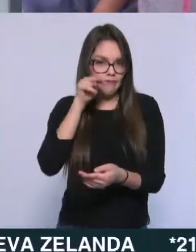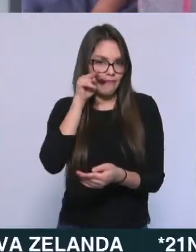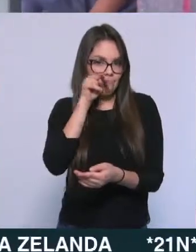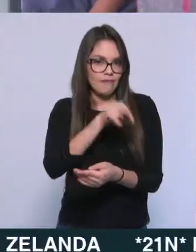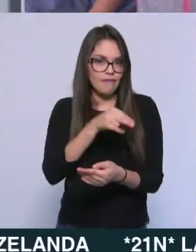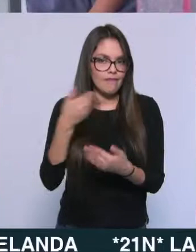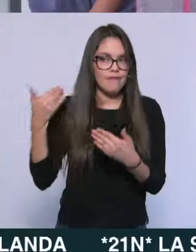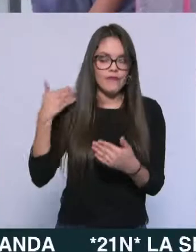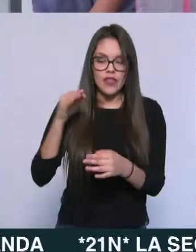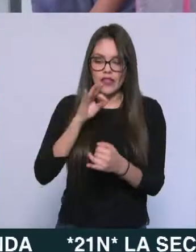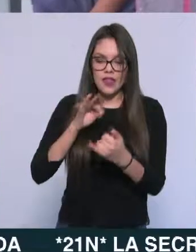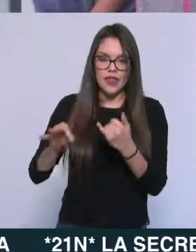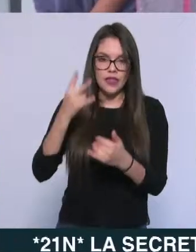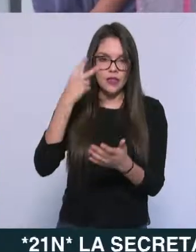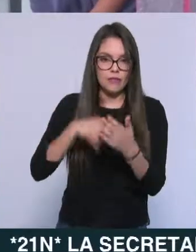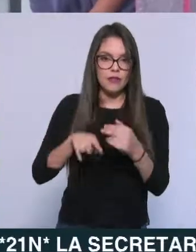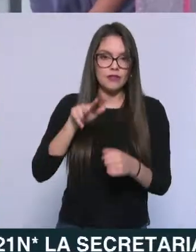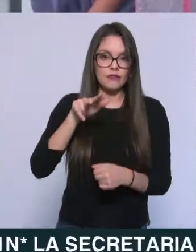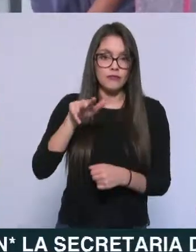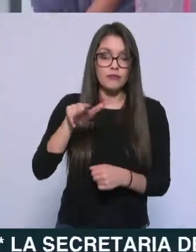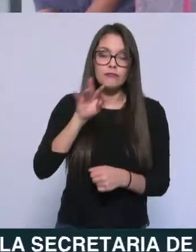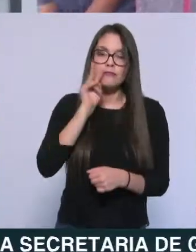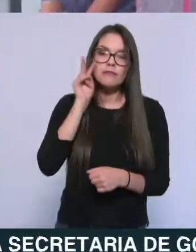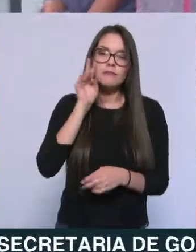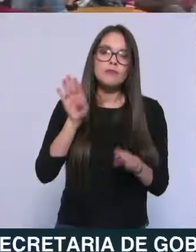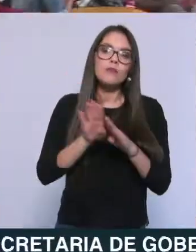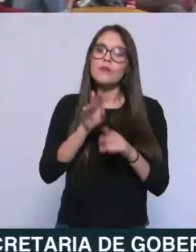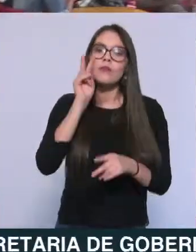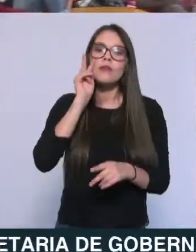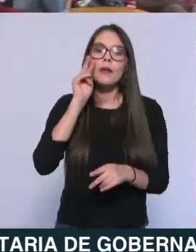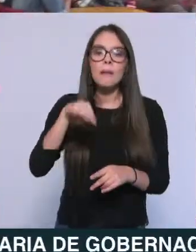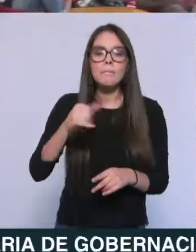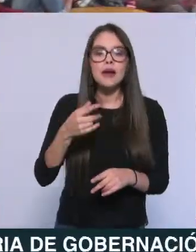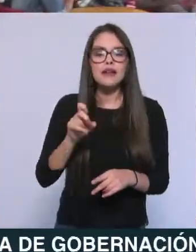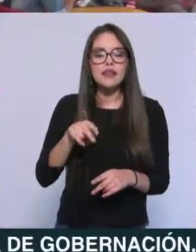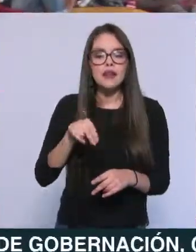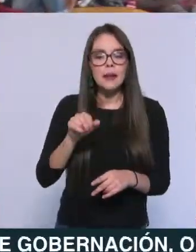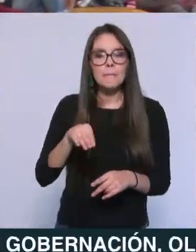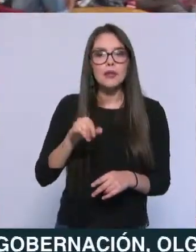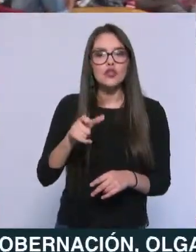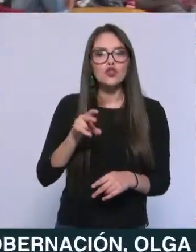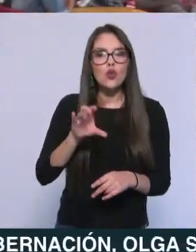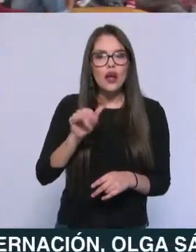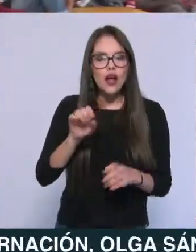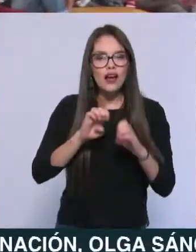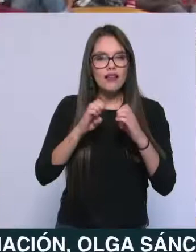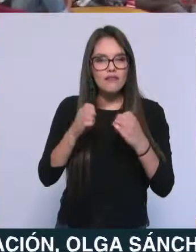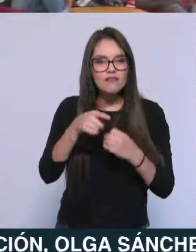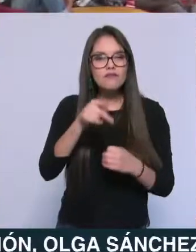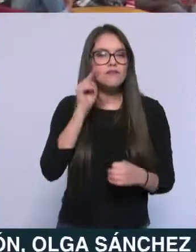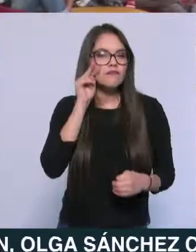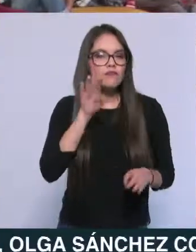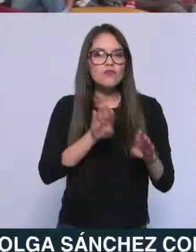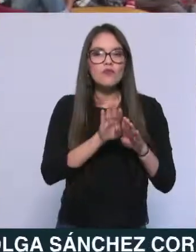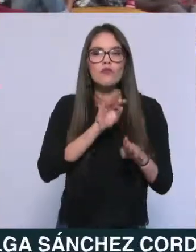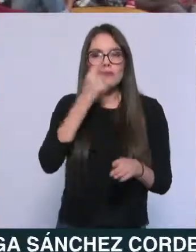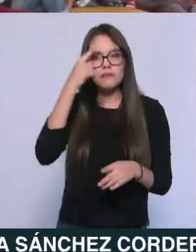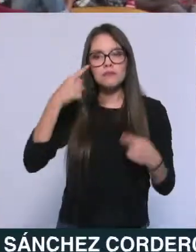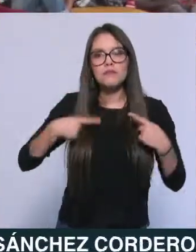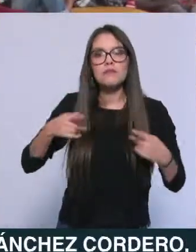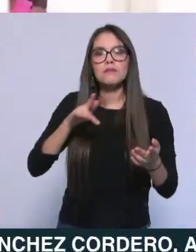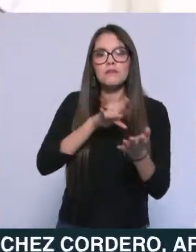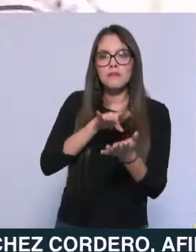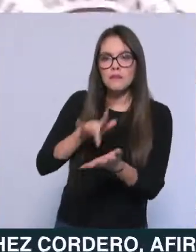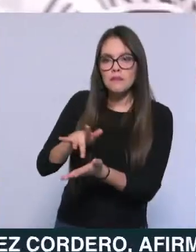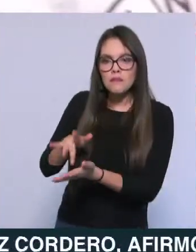lo que era el refugio en la Magdalena Mixhuca. O sea, siempre vimos como una orientación a cuidar al individuo,